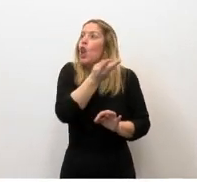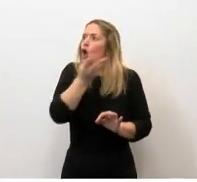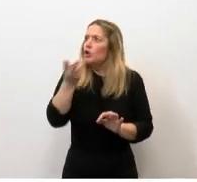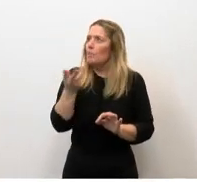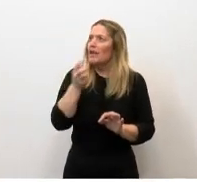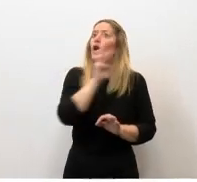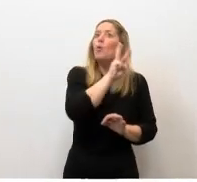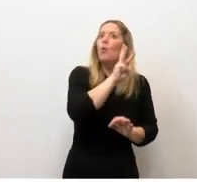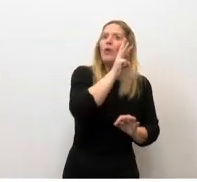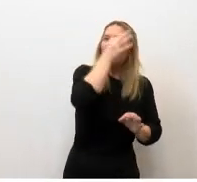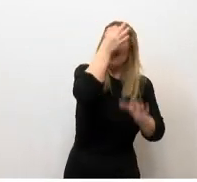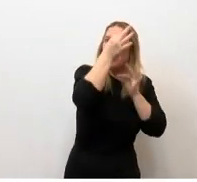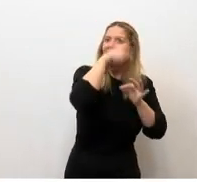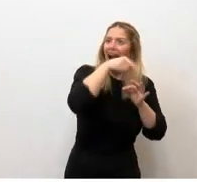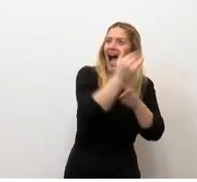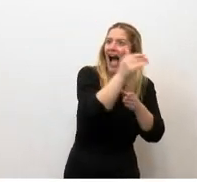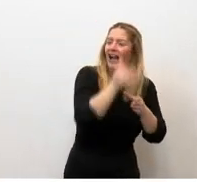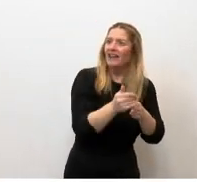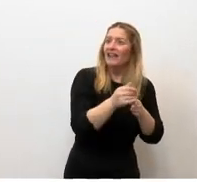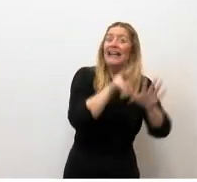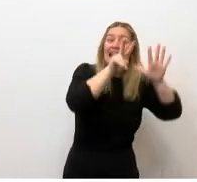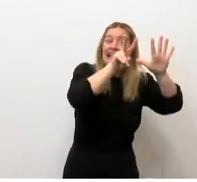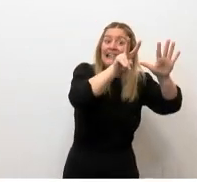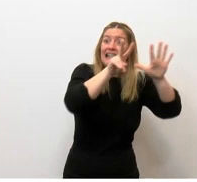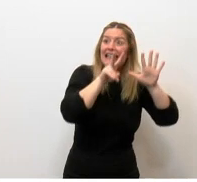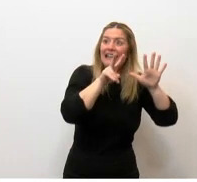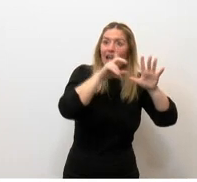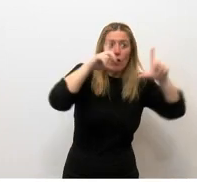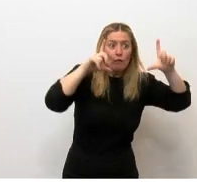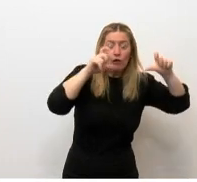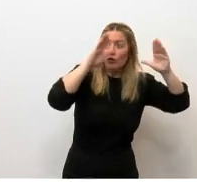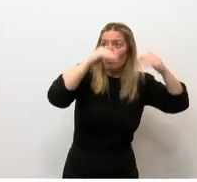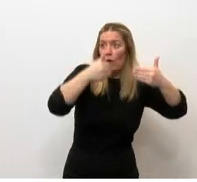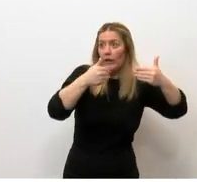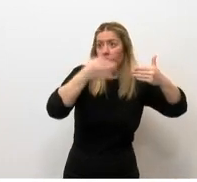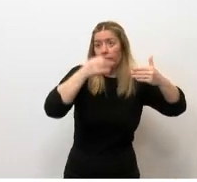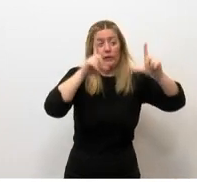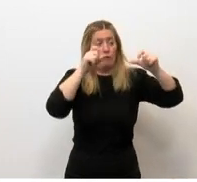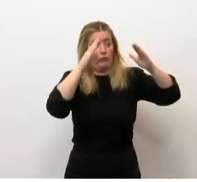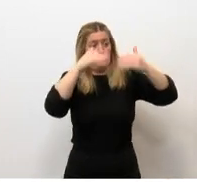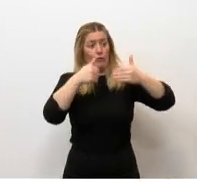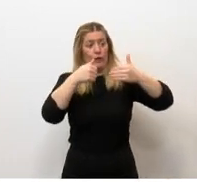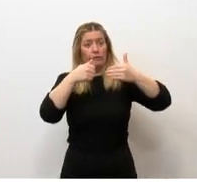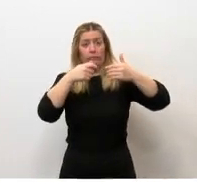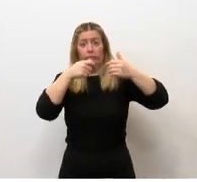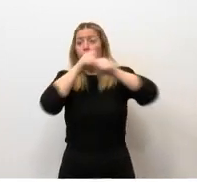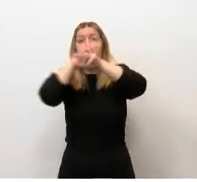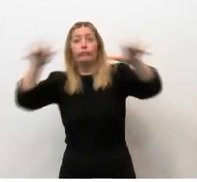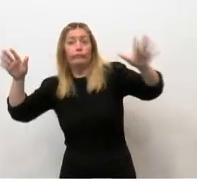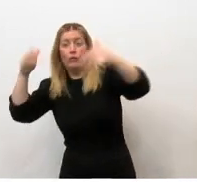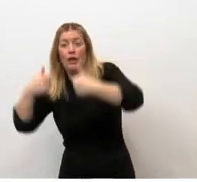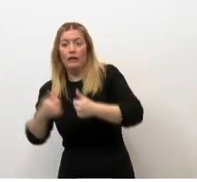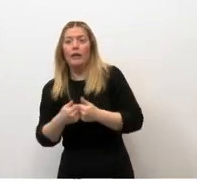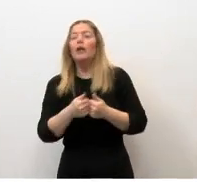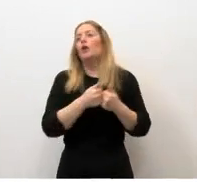Wikidata, 7 no tienen foto. ¿Cómo os vais a dar a conocer si no tenéis foto? Biografías en diferentes idiomas,